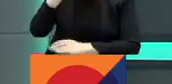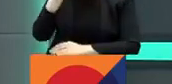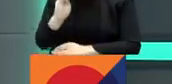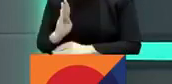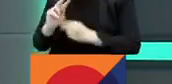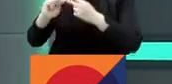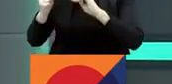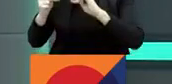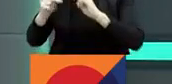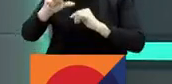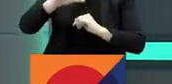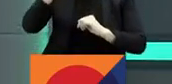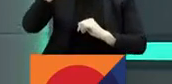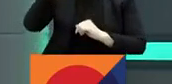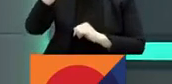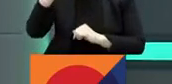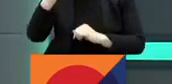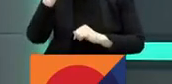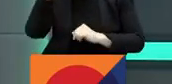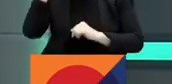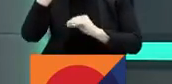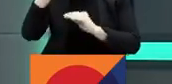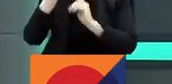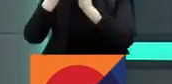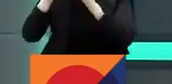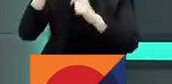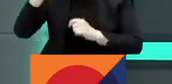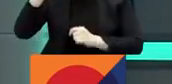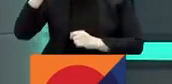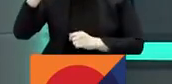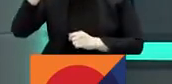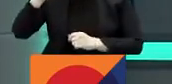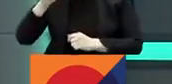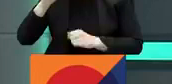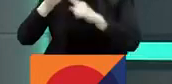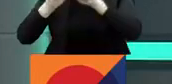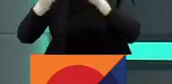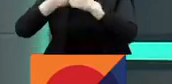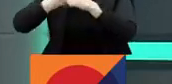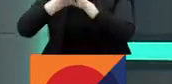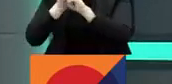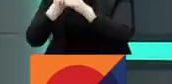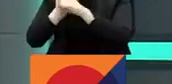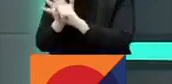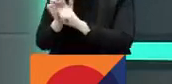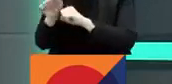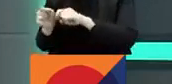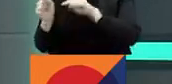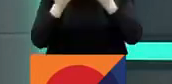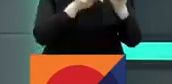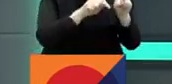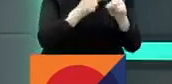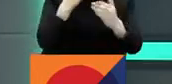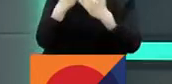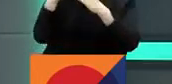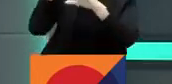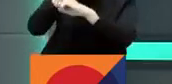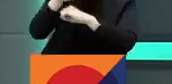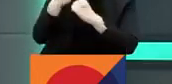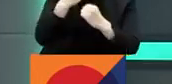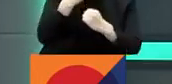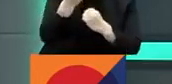hora conectamos con nuestro compañero Sebastián Amaya. Sebastián, buenas noches. ¿Y qué recomendaciones hace el distrito ante